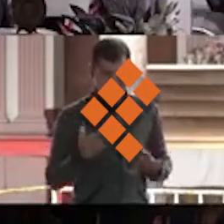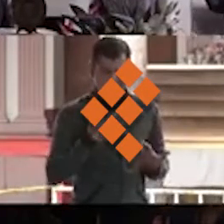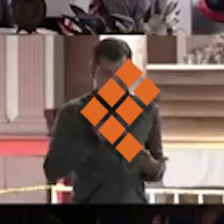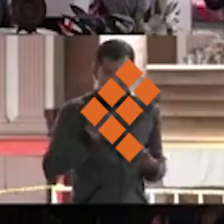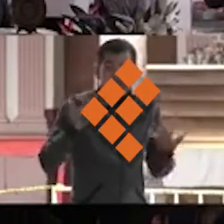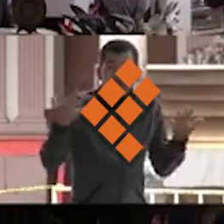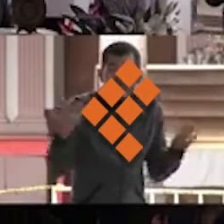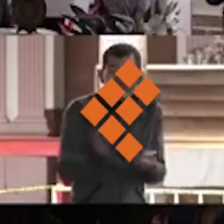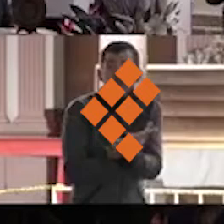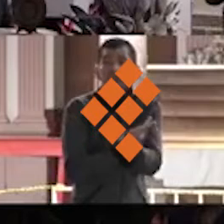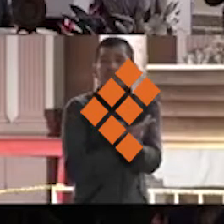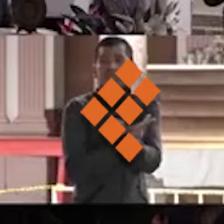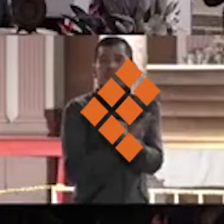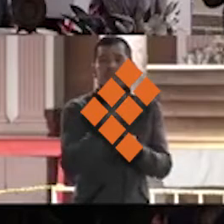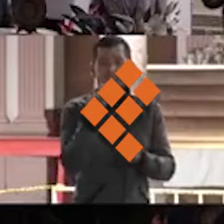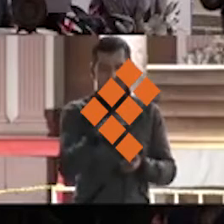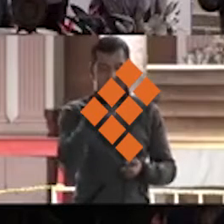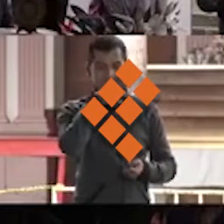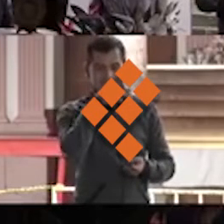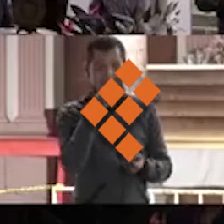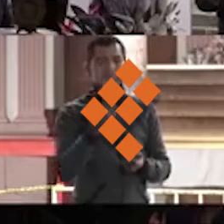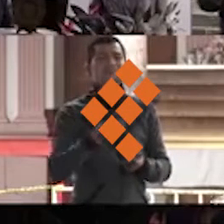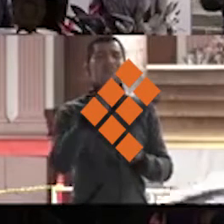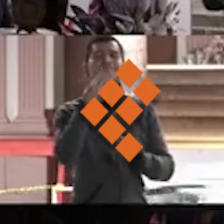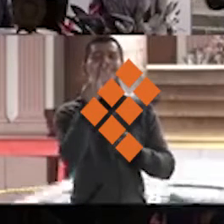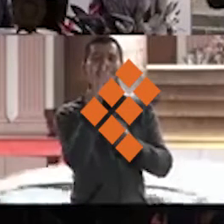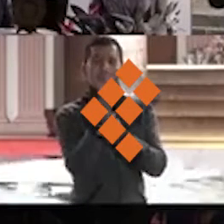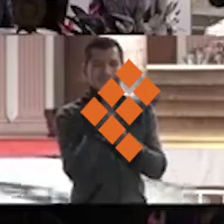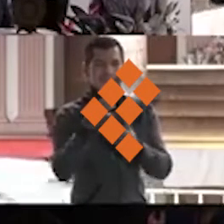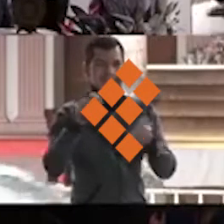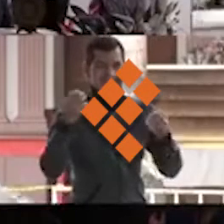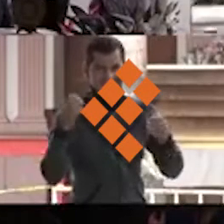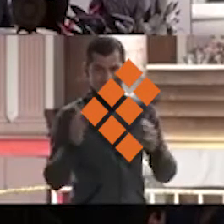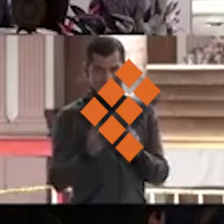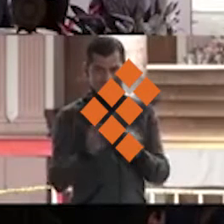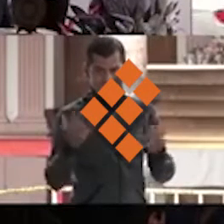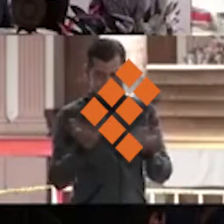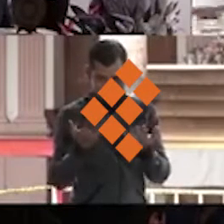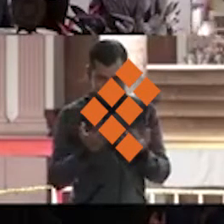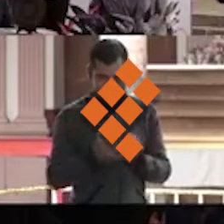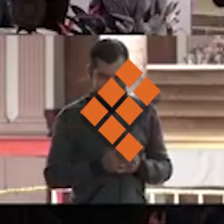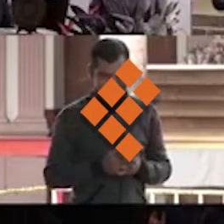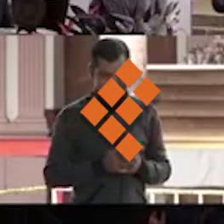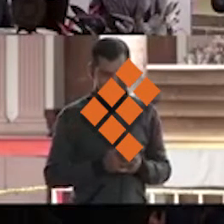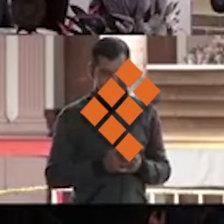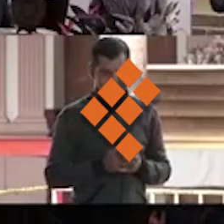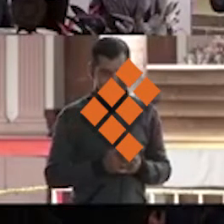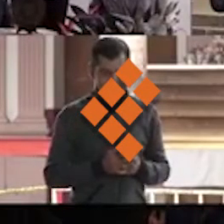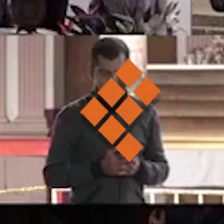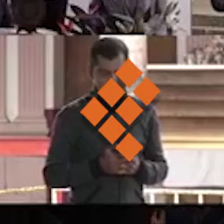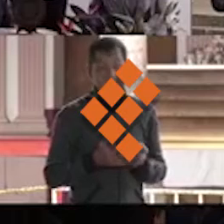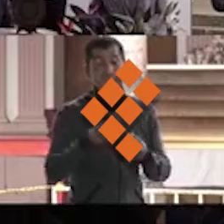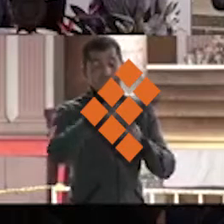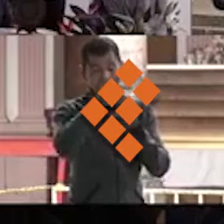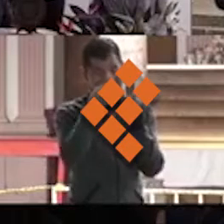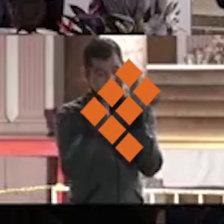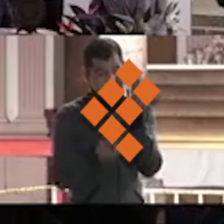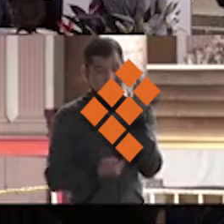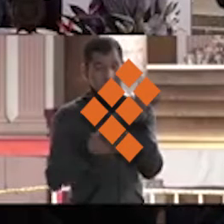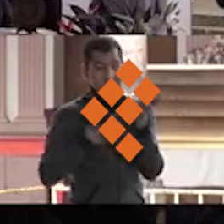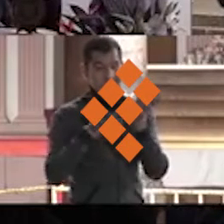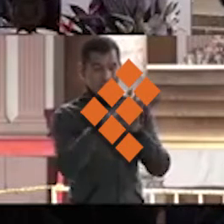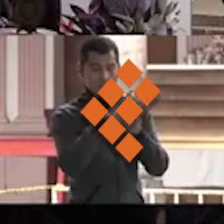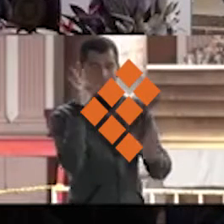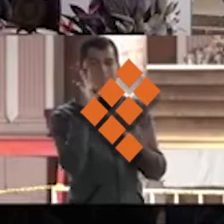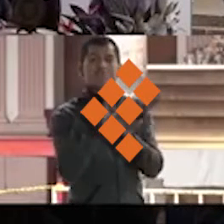exigibilidad, percepción que coincide en los tres ejercicios, no es menor. Y es por eso, por todo esto, que destaco